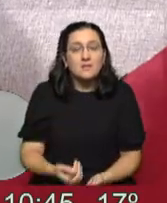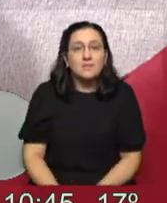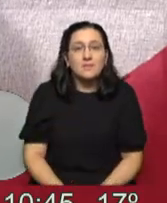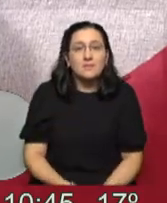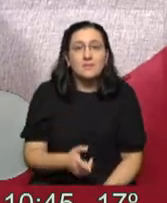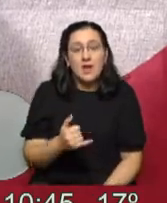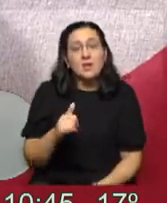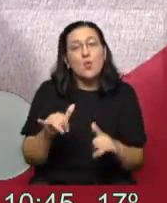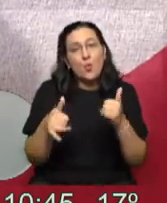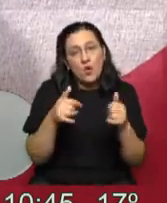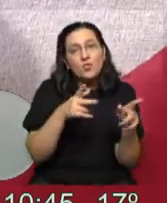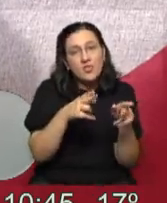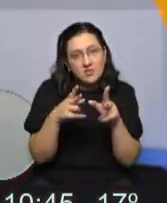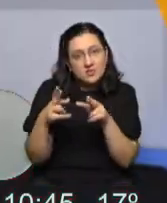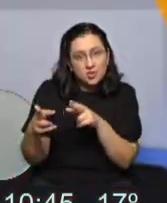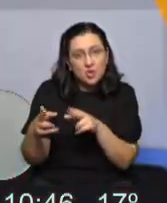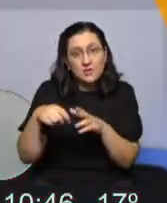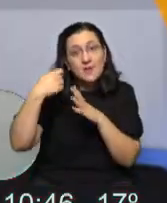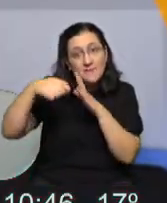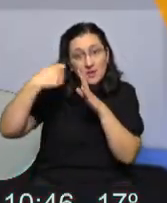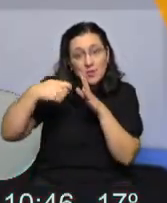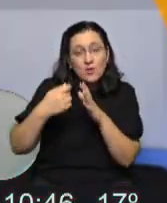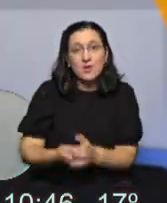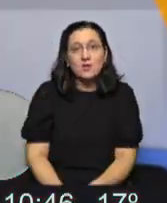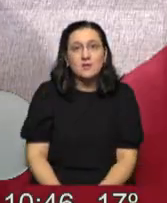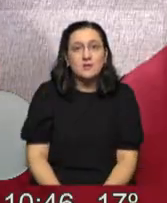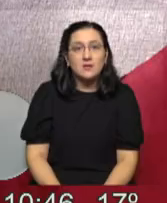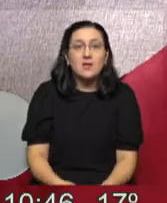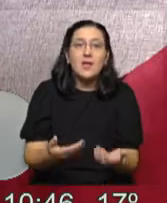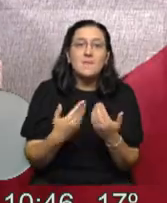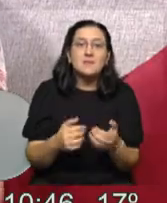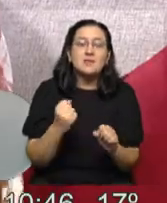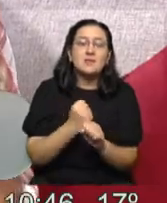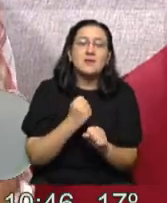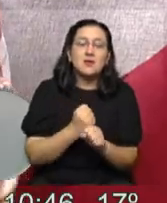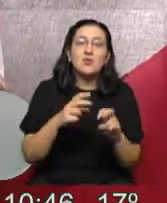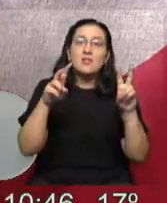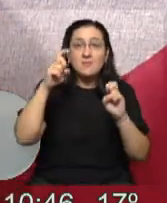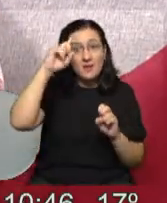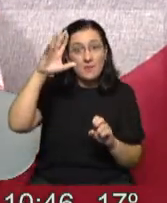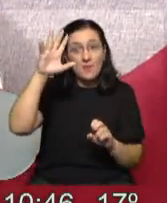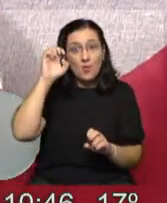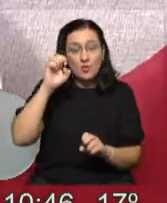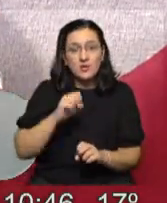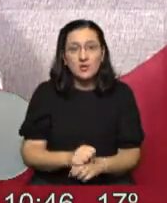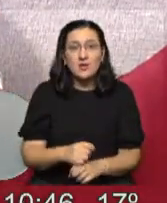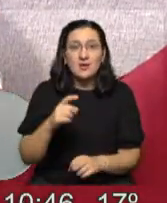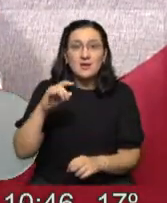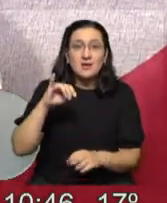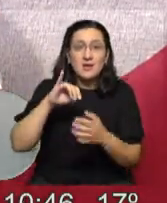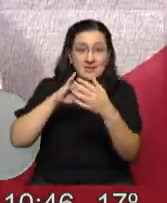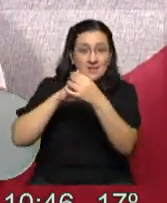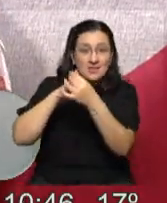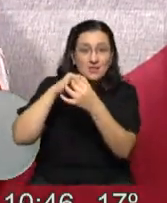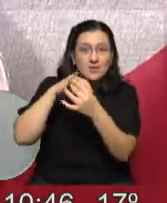de edición en ese filme, en ese sentido. Comienza a trabajar con el tema de la memoria, ese dedo que